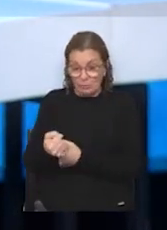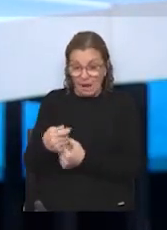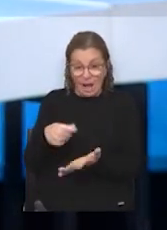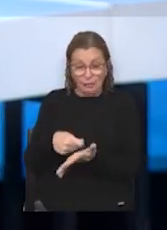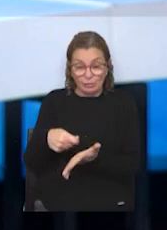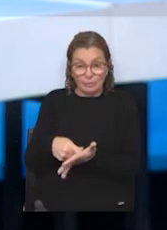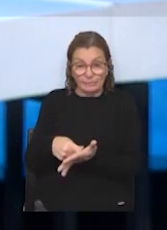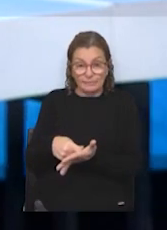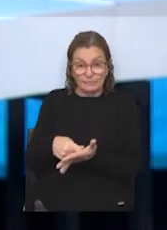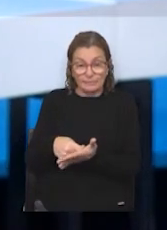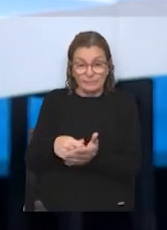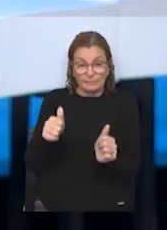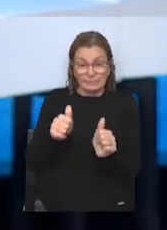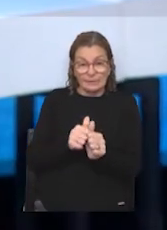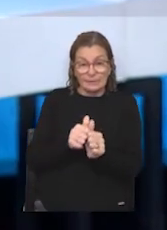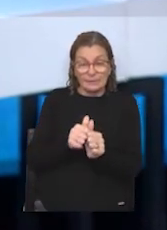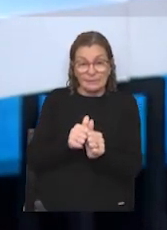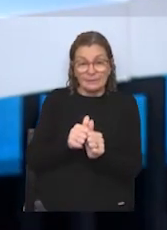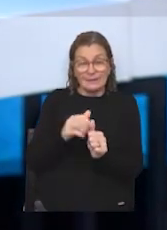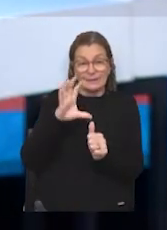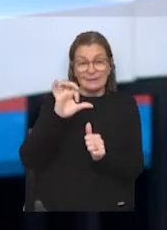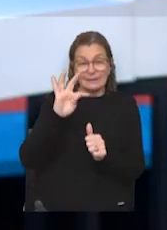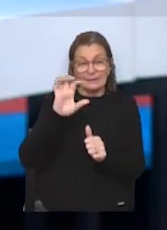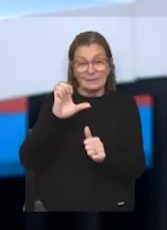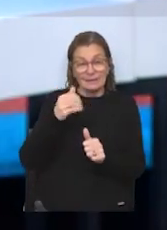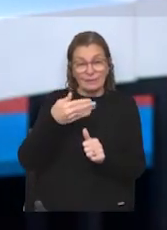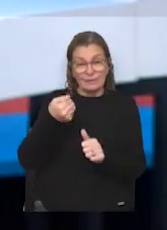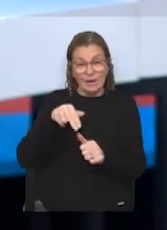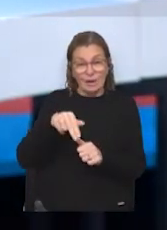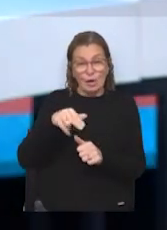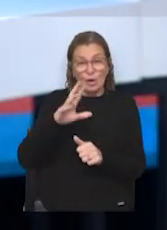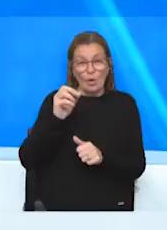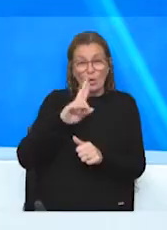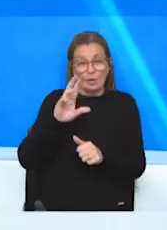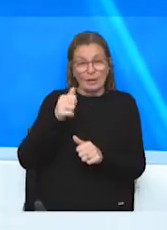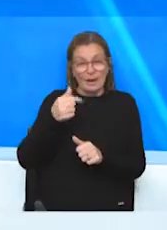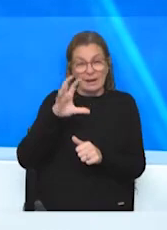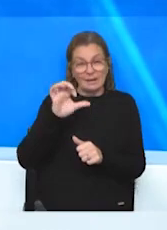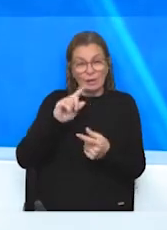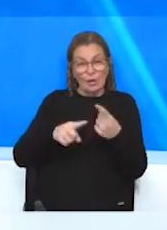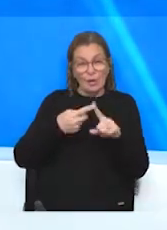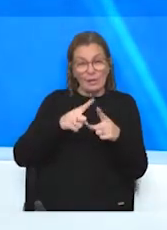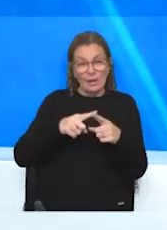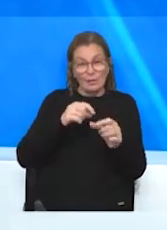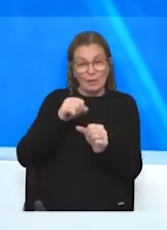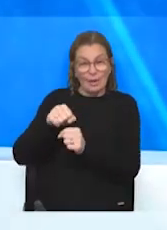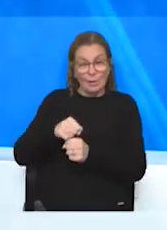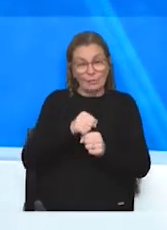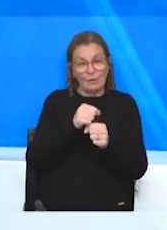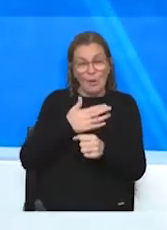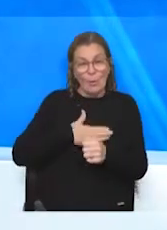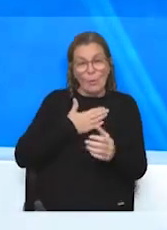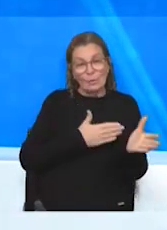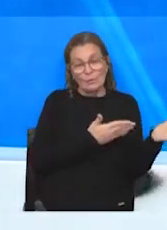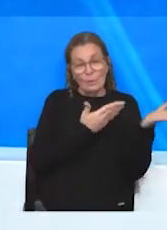ese gasto tengo aquí en el estudio Esteban Corrales que es integrante y Vocero de la coordinadora de ollas Cómo estás Esteban un gusto recibirte Qué tal Buenas